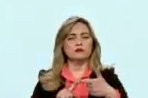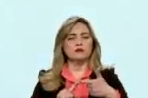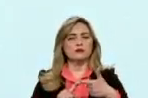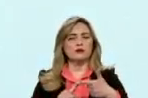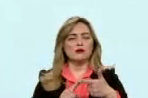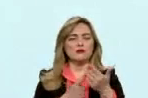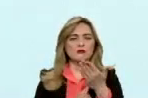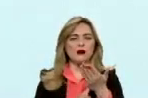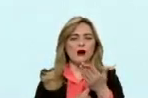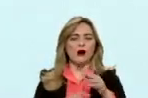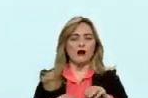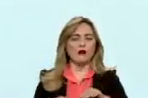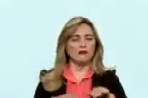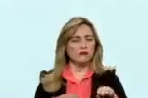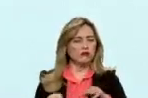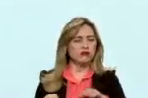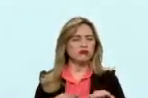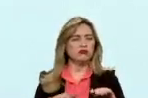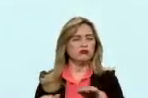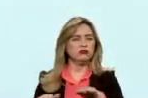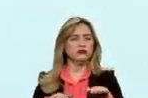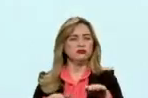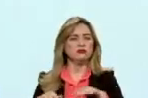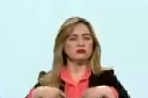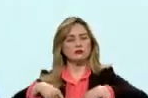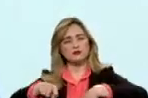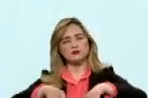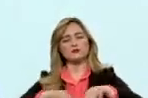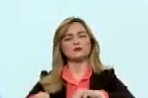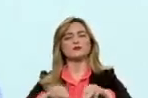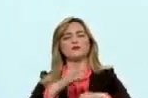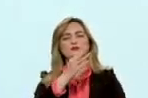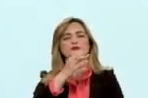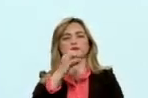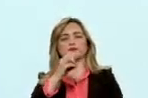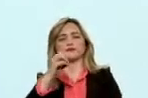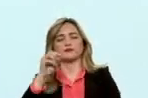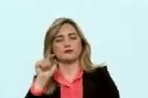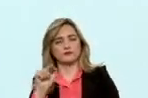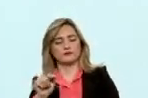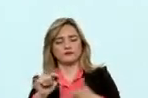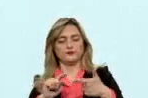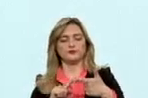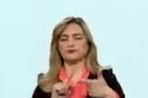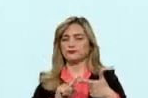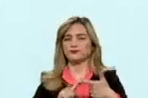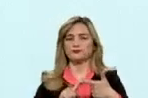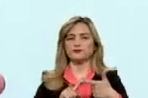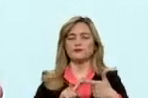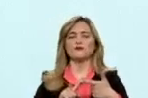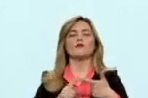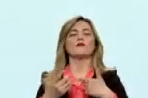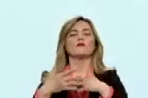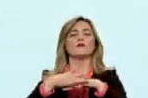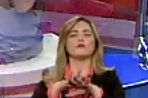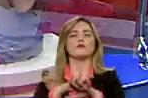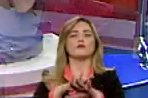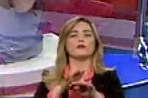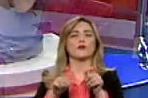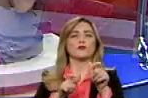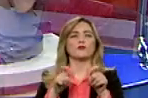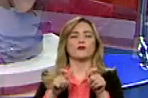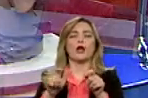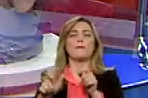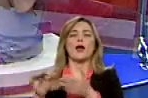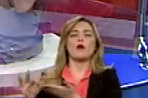de análisis de movilidad, que son alrededor de 600 mil vehículos, porque ahí se incorporan los vehículos de la población flotante